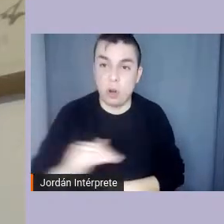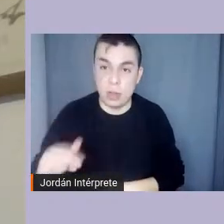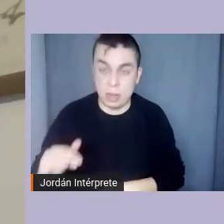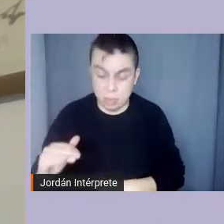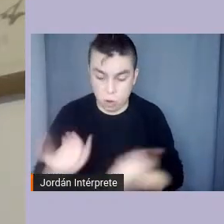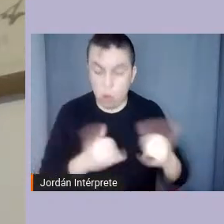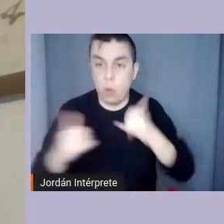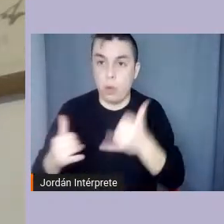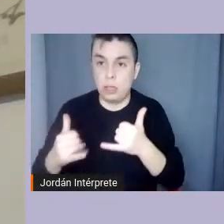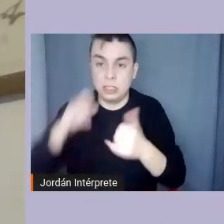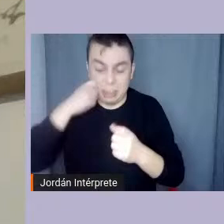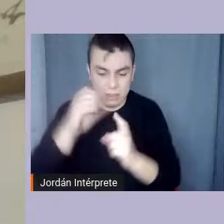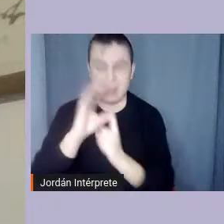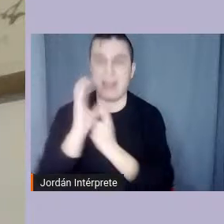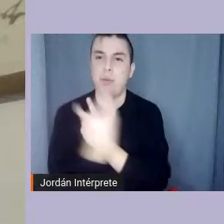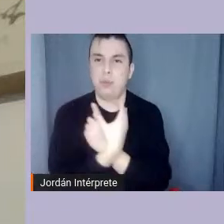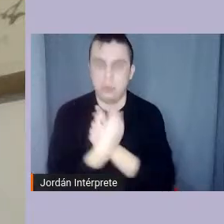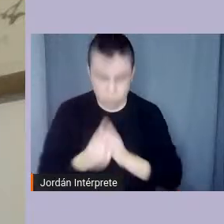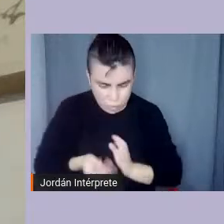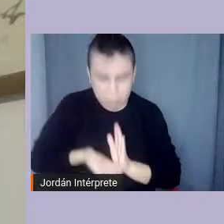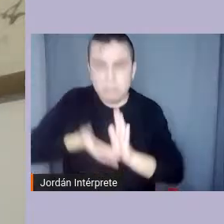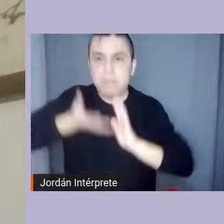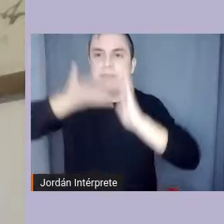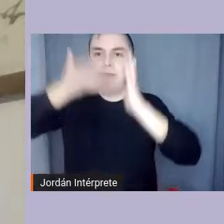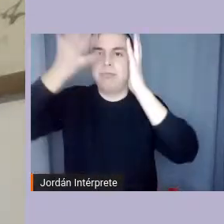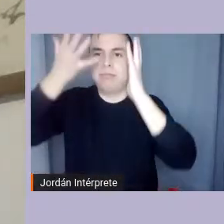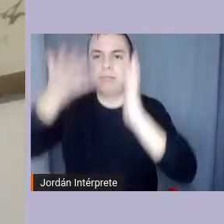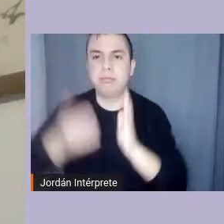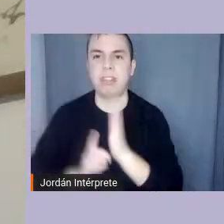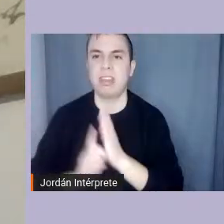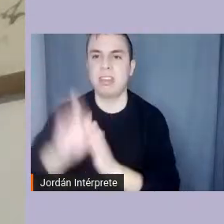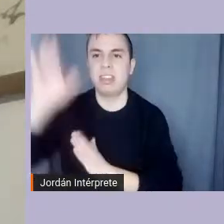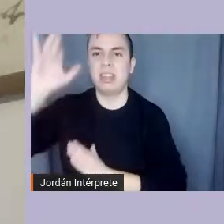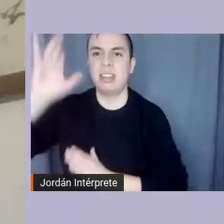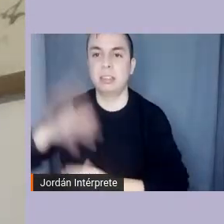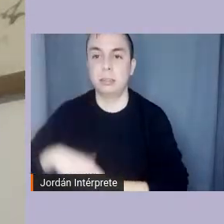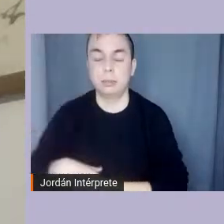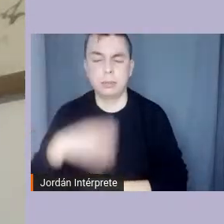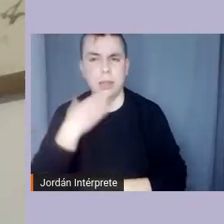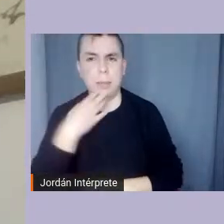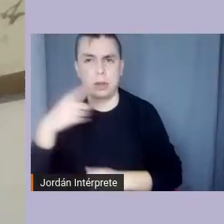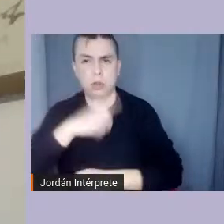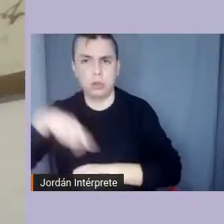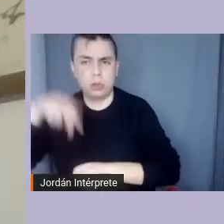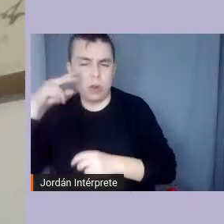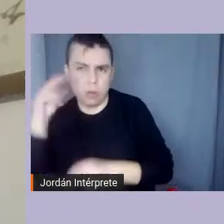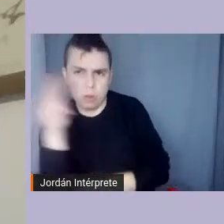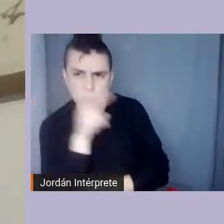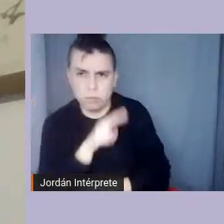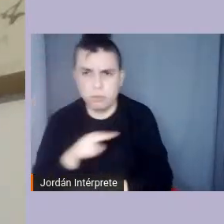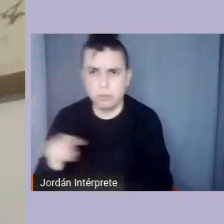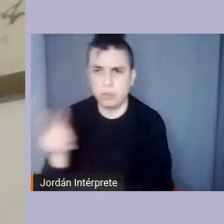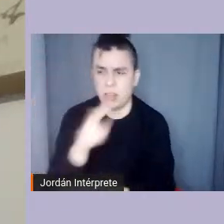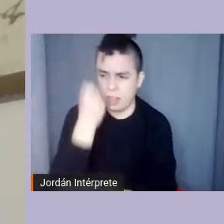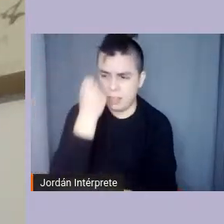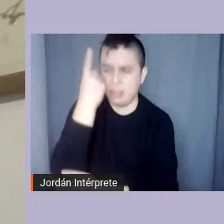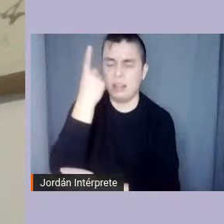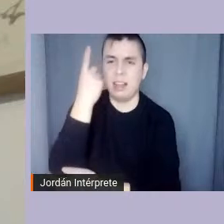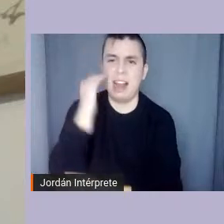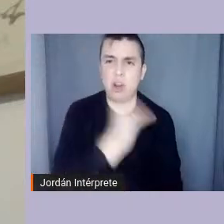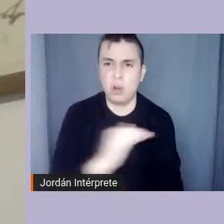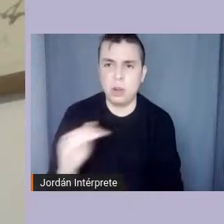cultura. La mirada a la niñez en Chile también desde la perspectiva de la educación musical.